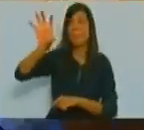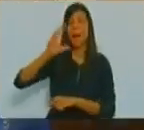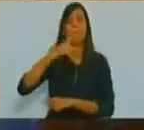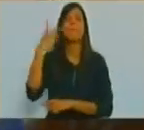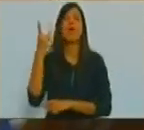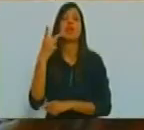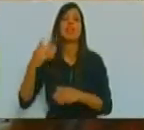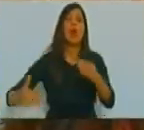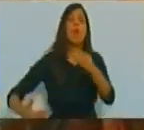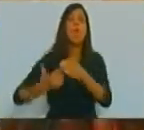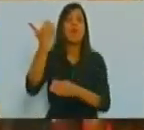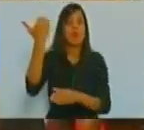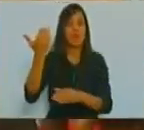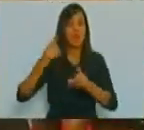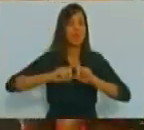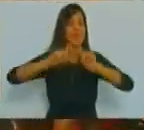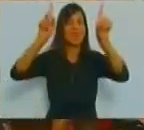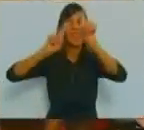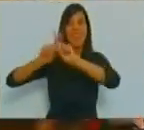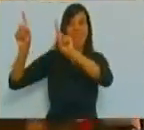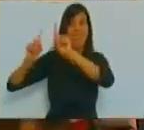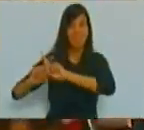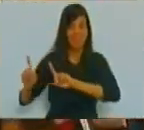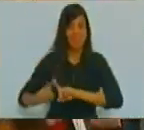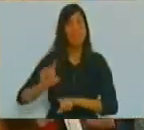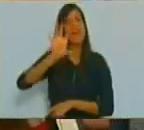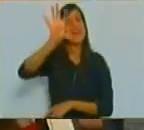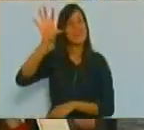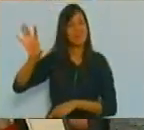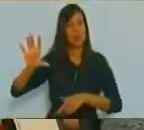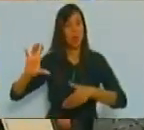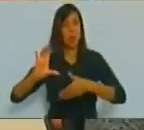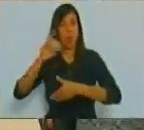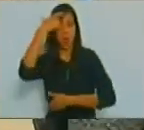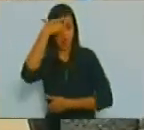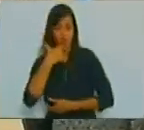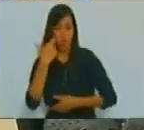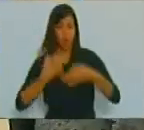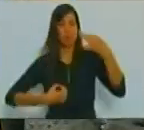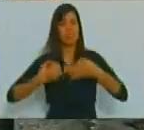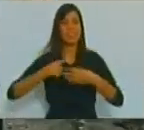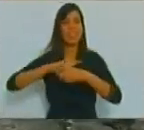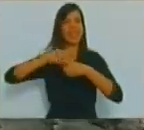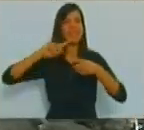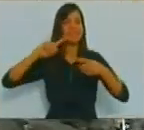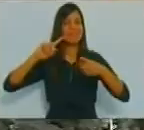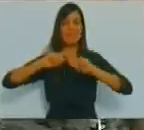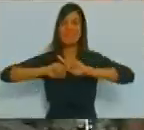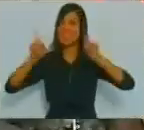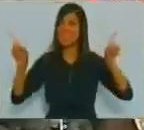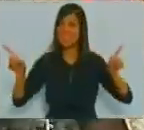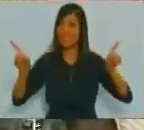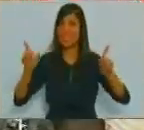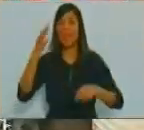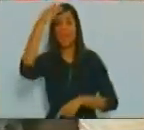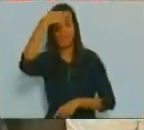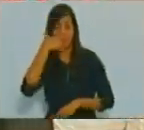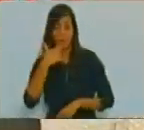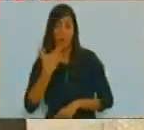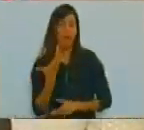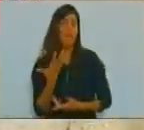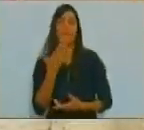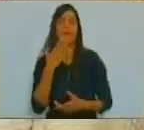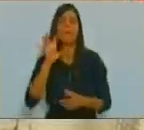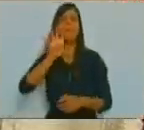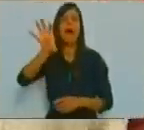de acuerdo al modelo político el papel del juez cambia si tu modelo un modelo neoliberal tú